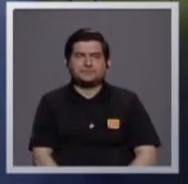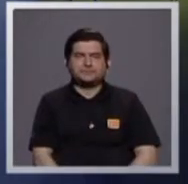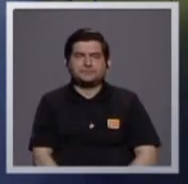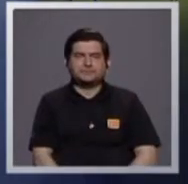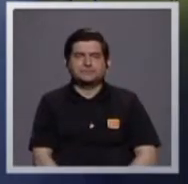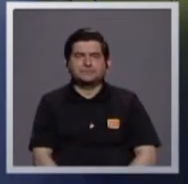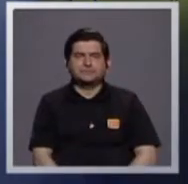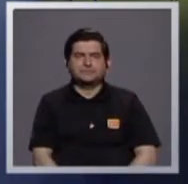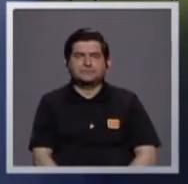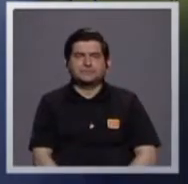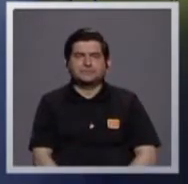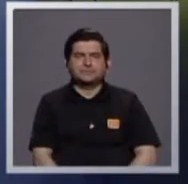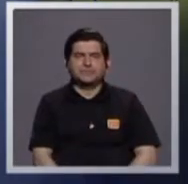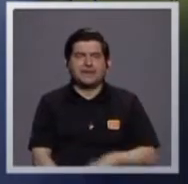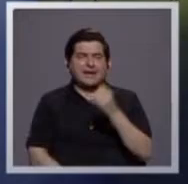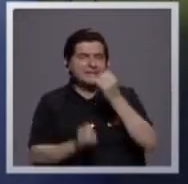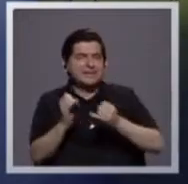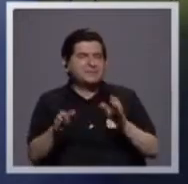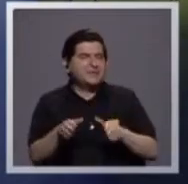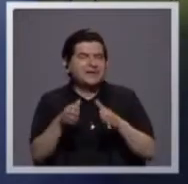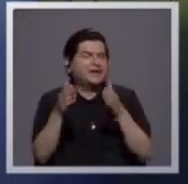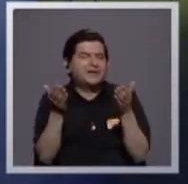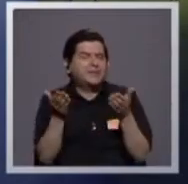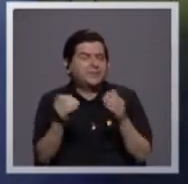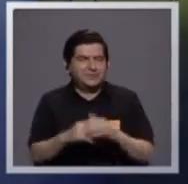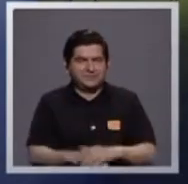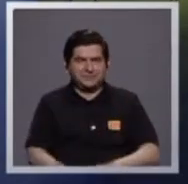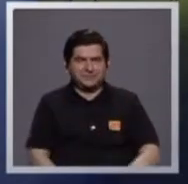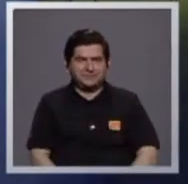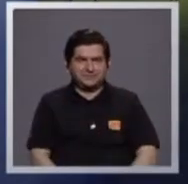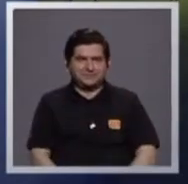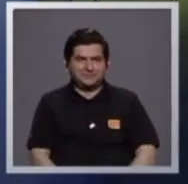¿cómo lo quiere cerrar? Pero me parece que